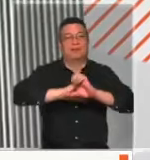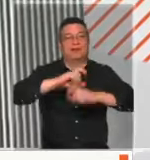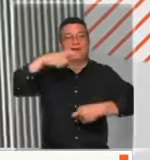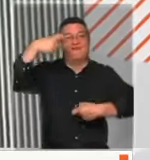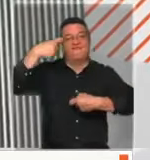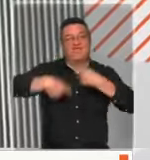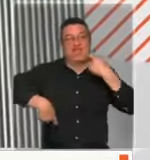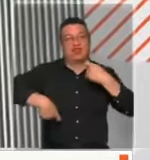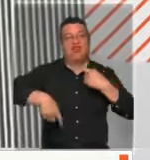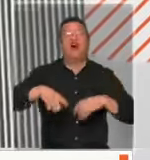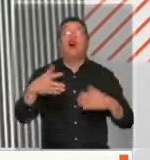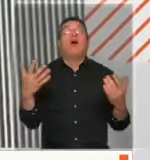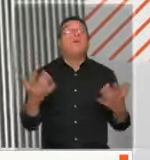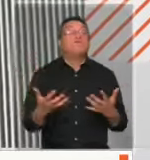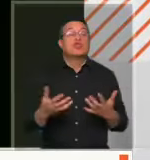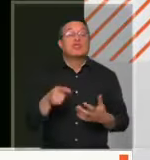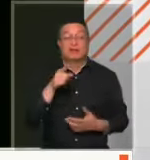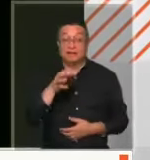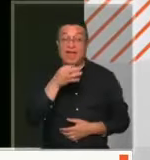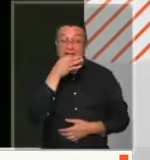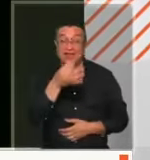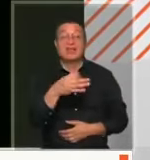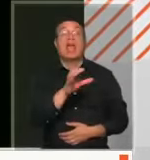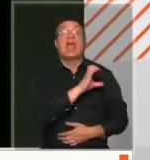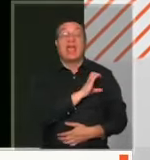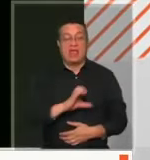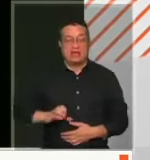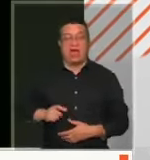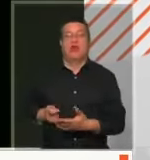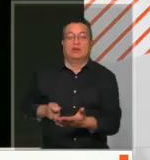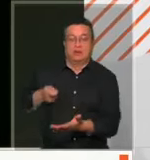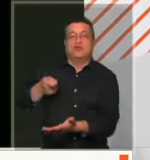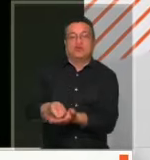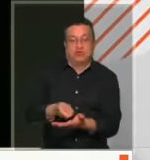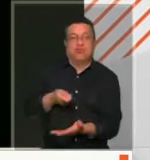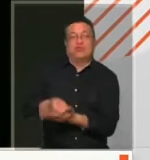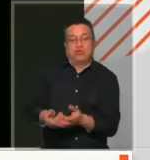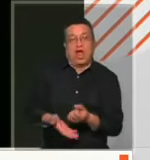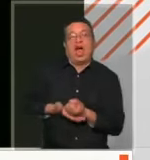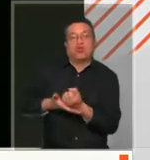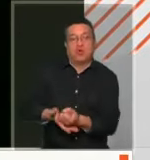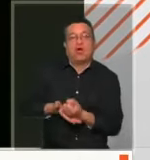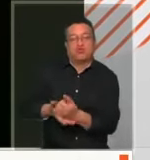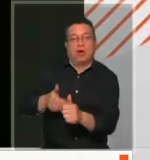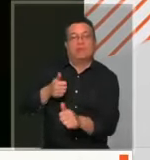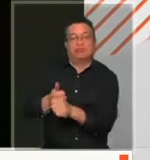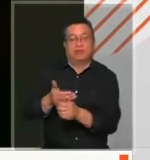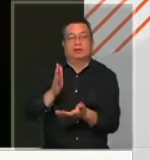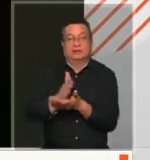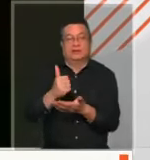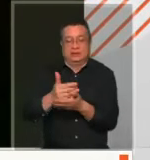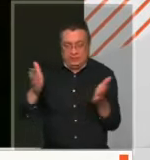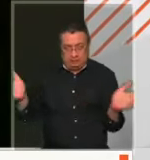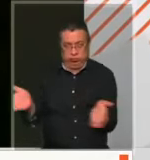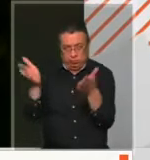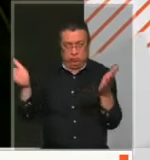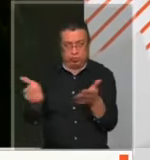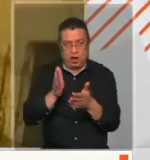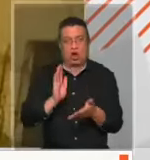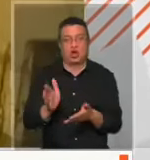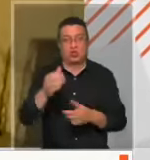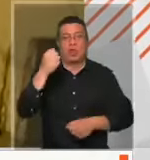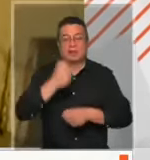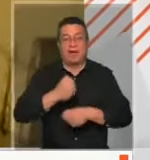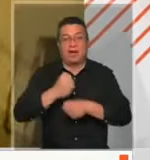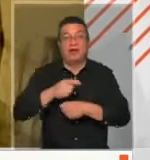a lo que tú señalas, que pese a que el Estado ha establecido una serie de salvaguardas y también de medidas para poder continuar con la